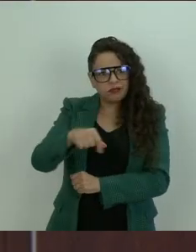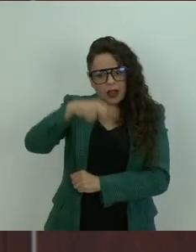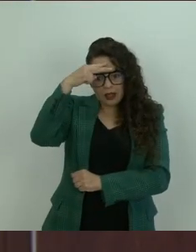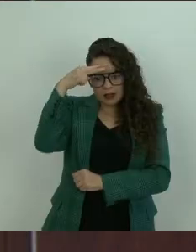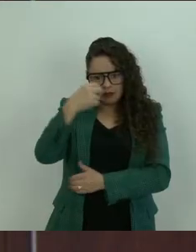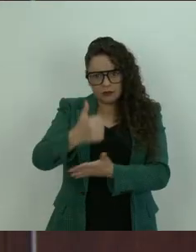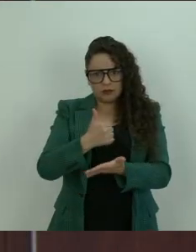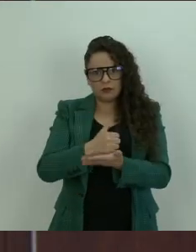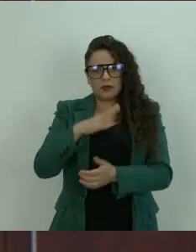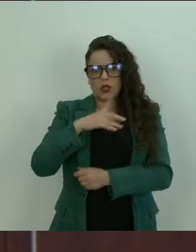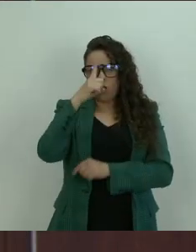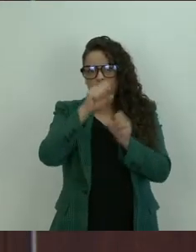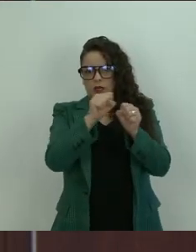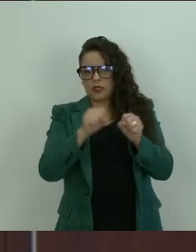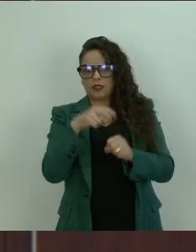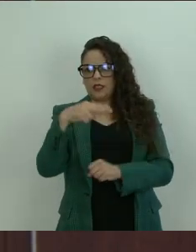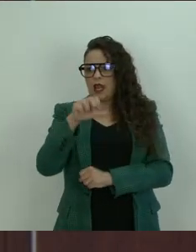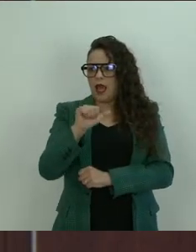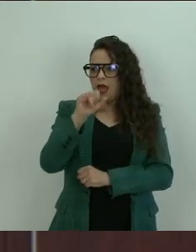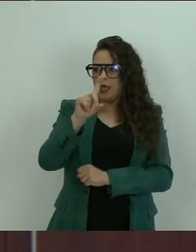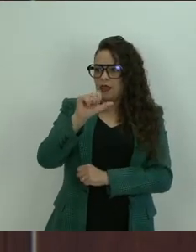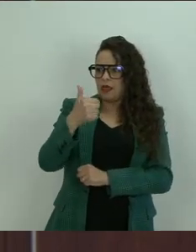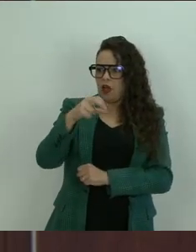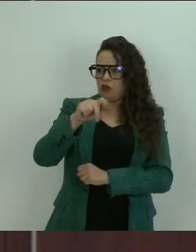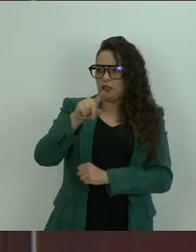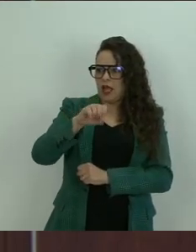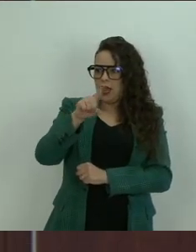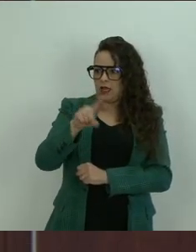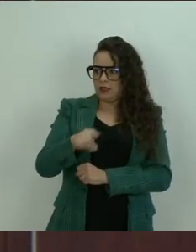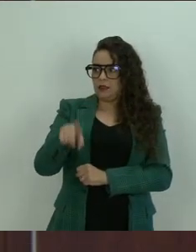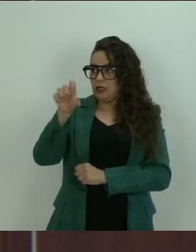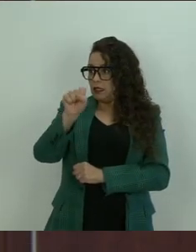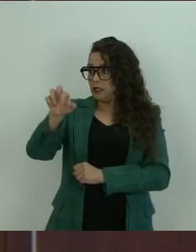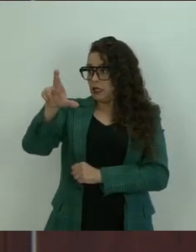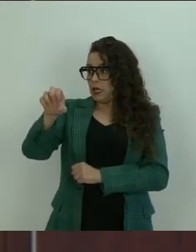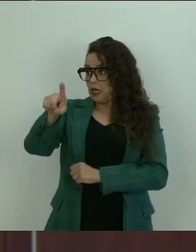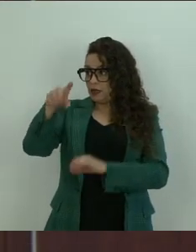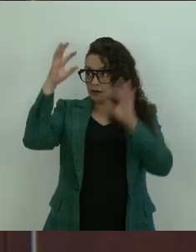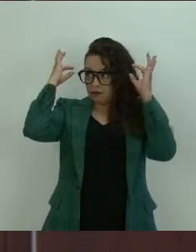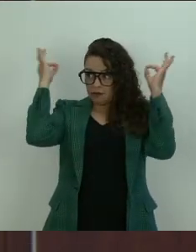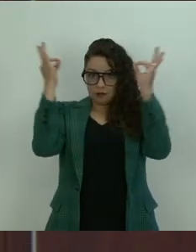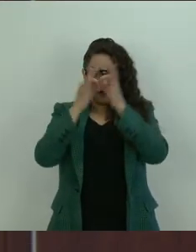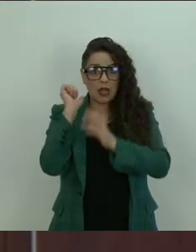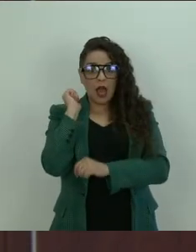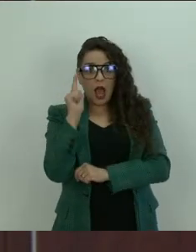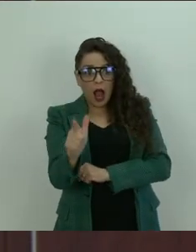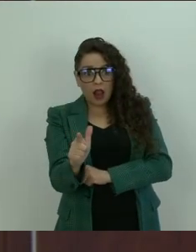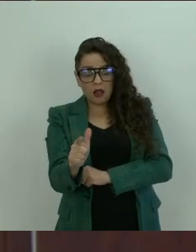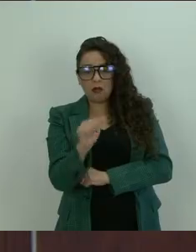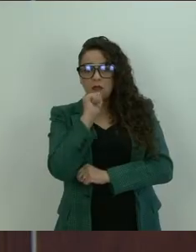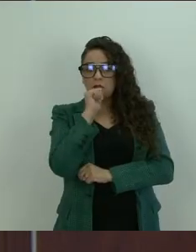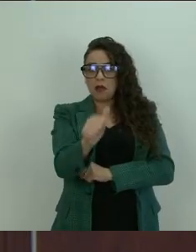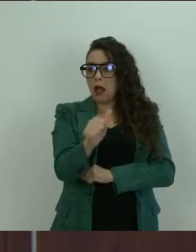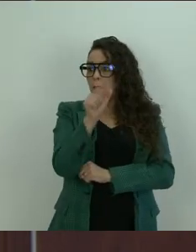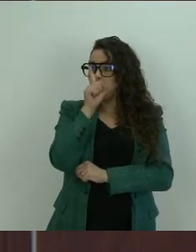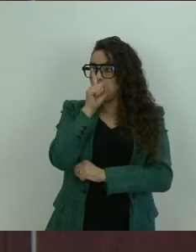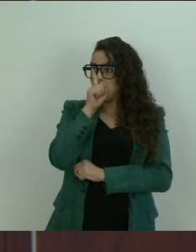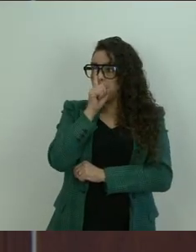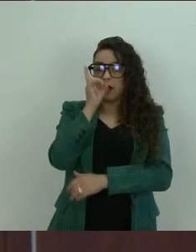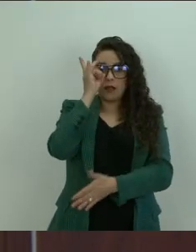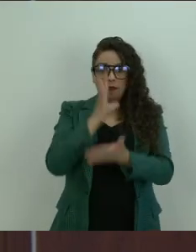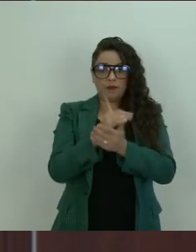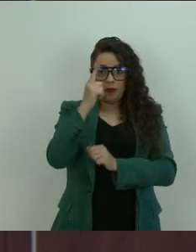Aída González Martínez. En la Cancillería de México no hay nada que se refiera a ella. Pero ella no solo estuvo en el